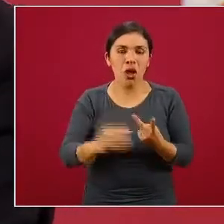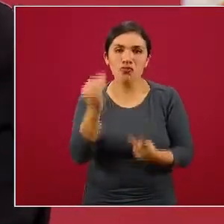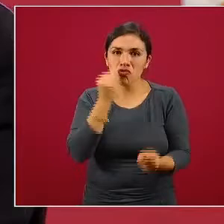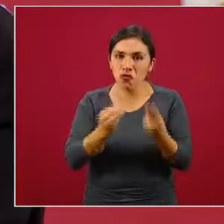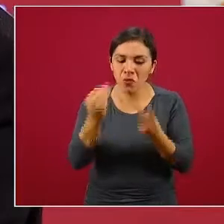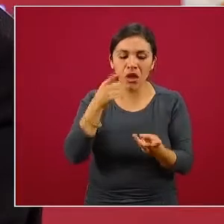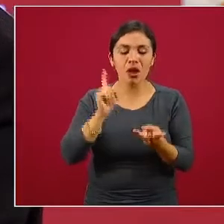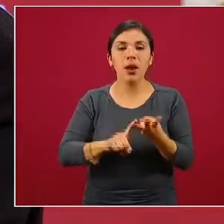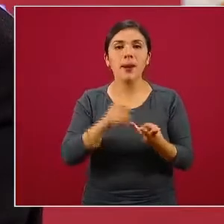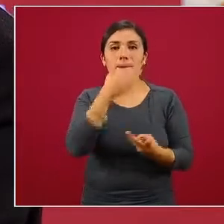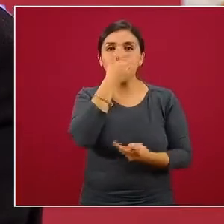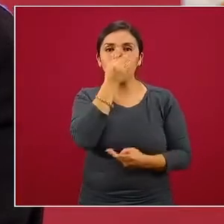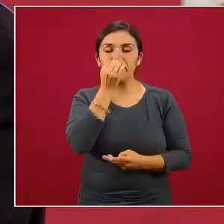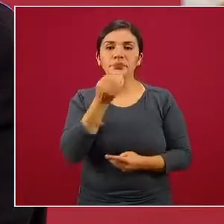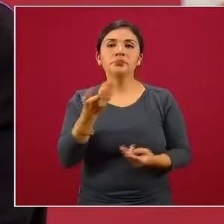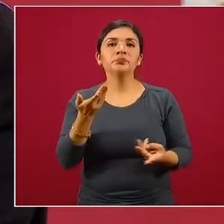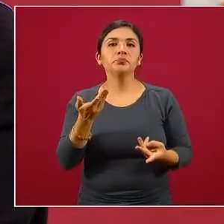con la